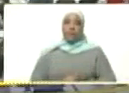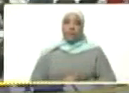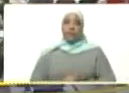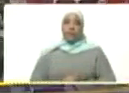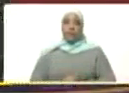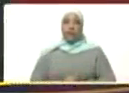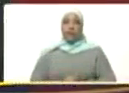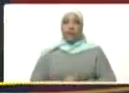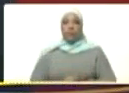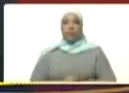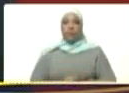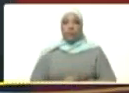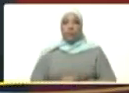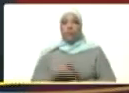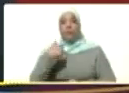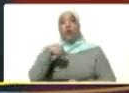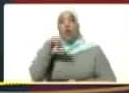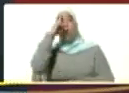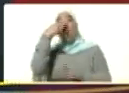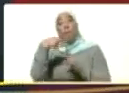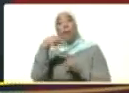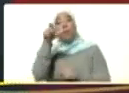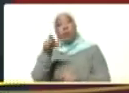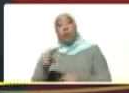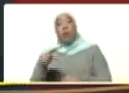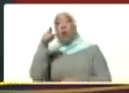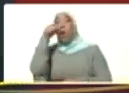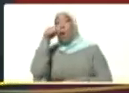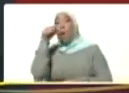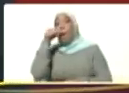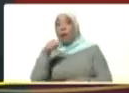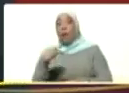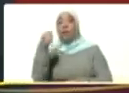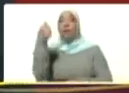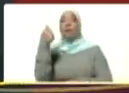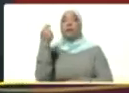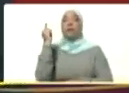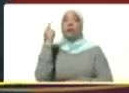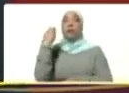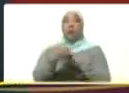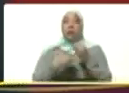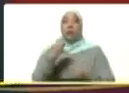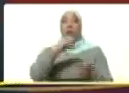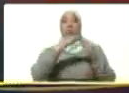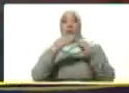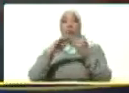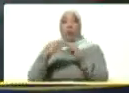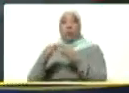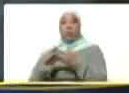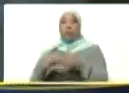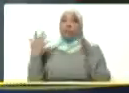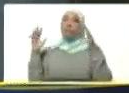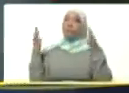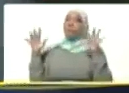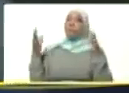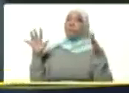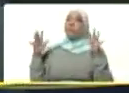Al honorable Rubén Esquerri, primer ministro de la Mancomunidad de Dominica.